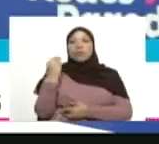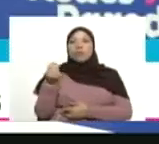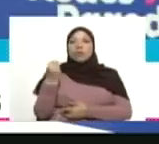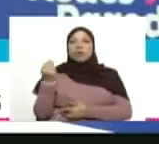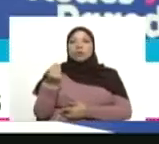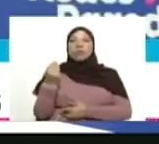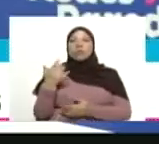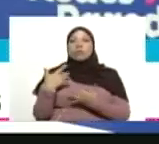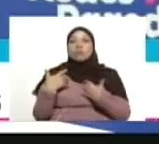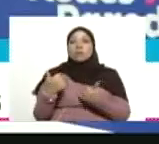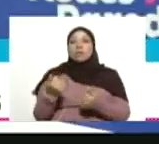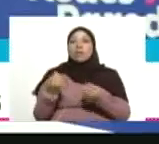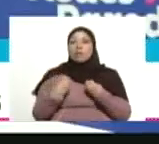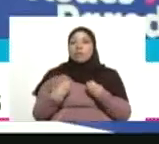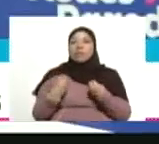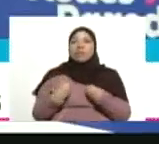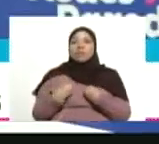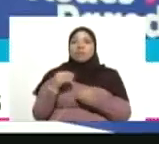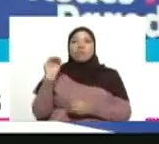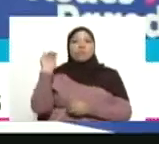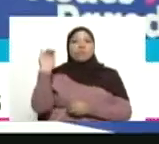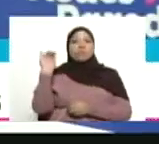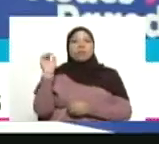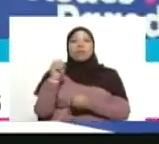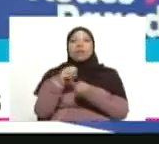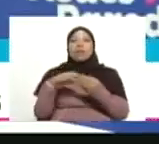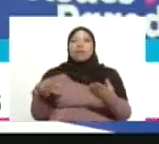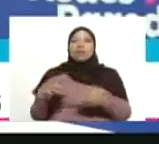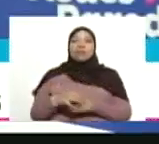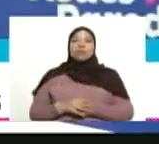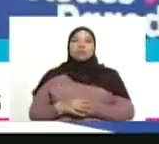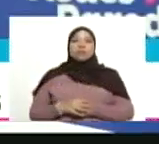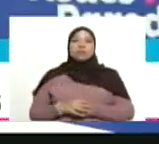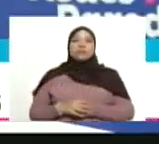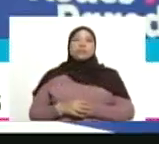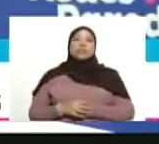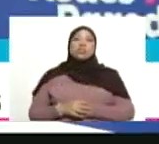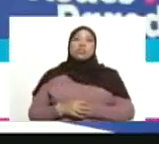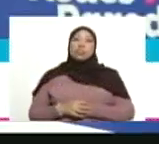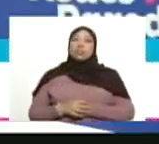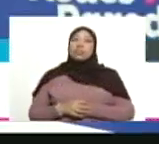sana, vida de futuro garantizada. Pegamos una, pues.